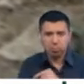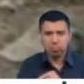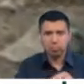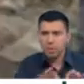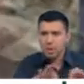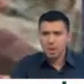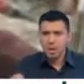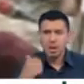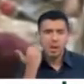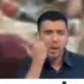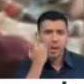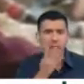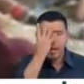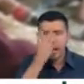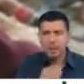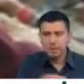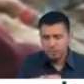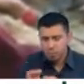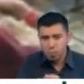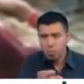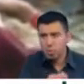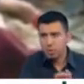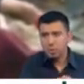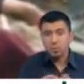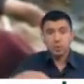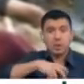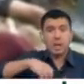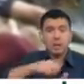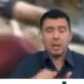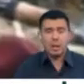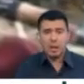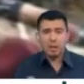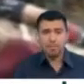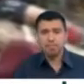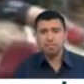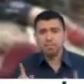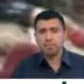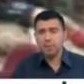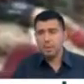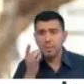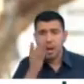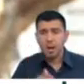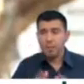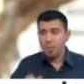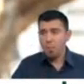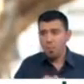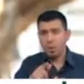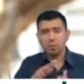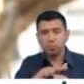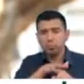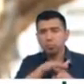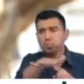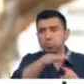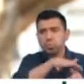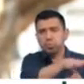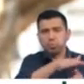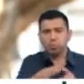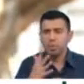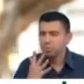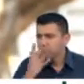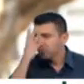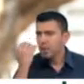gas, especialmente para municipios de Santander, pero también a aquellos donde llega el gas domiciliario